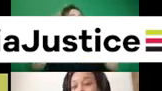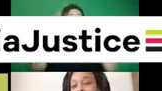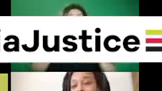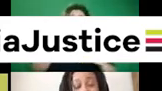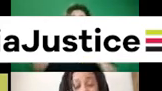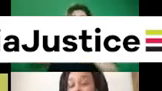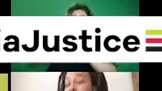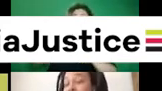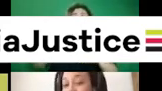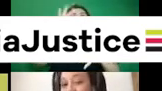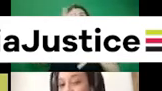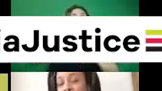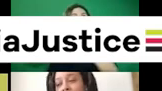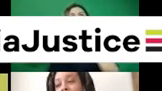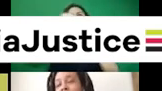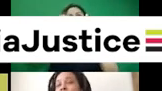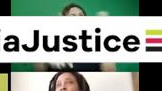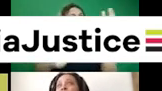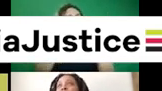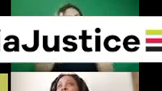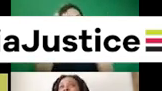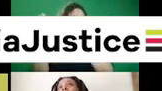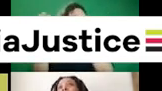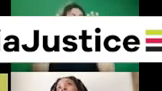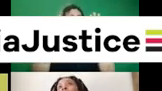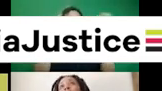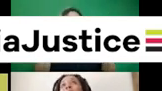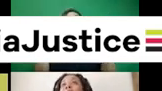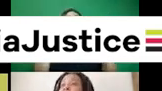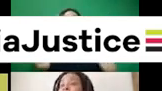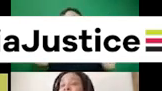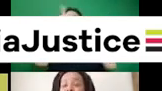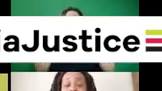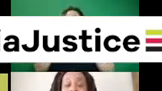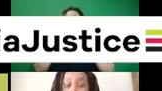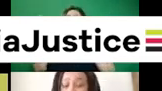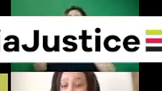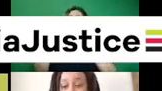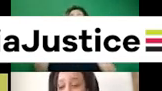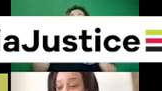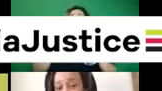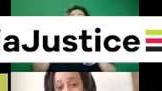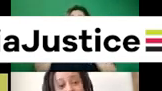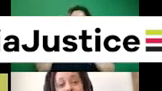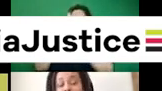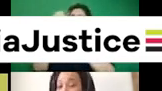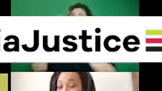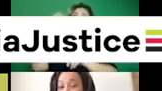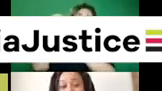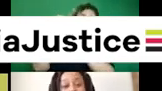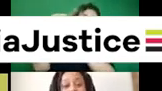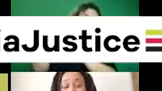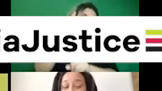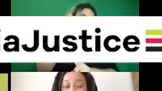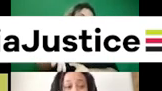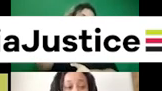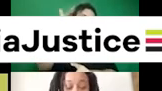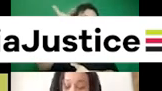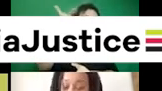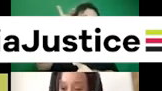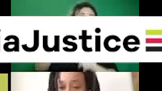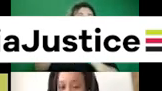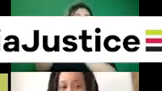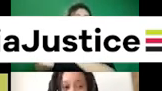su habilidad de participar en elecciones etcétera entonces creo que eso me hace pensar mucho sobre ese contexto siempre he tenido